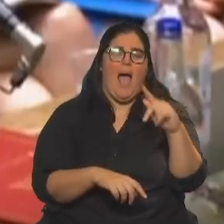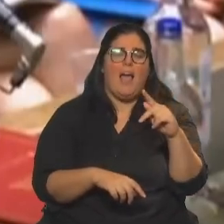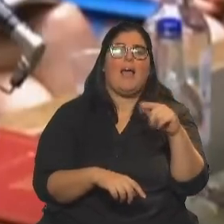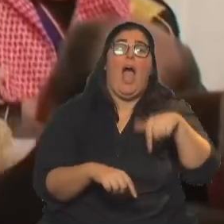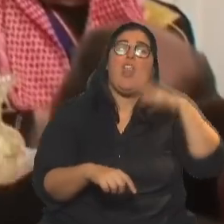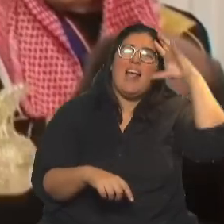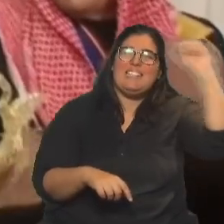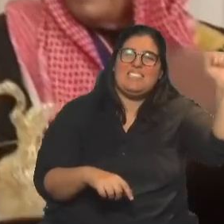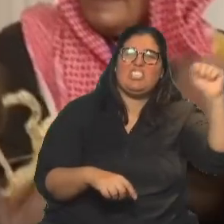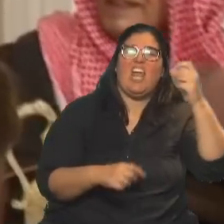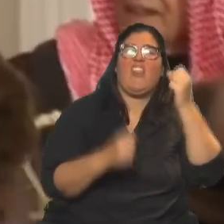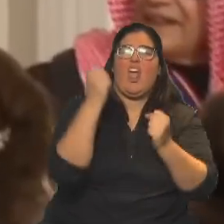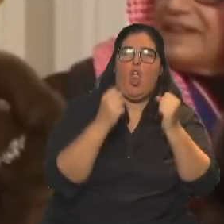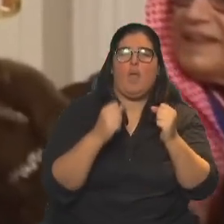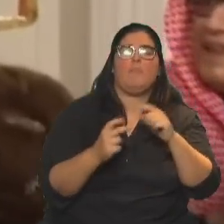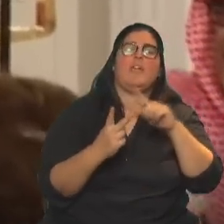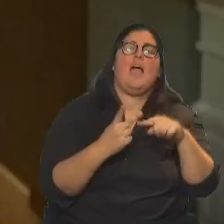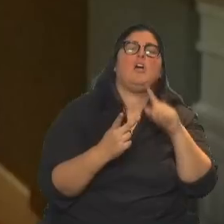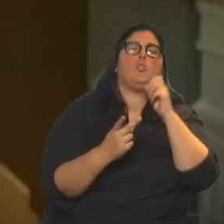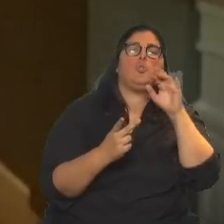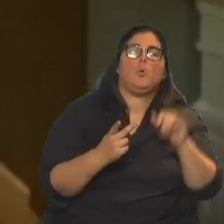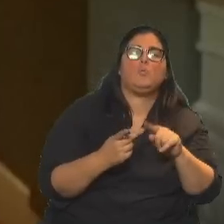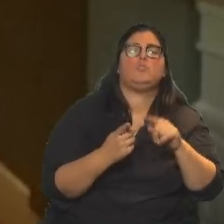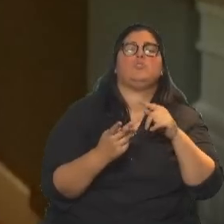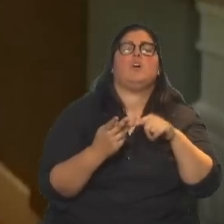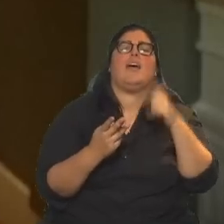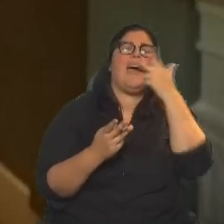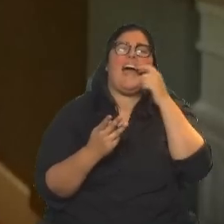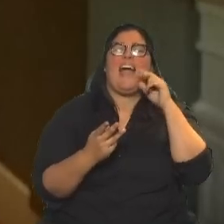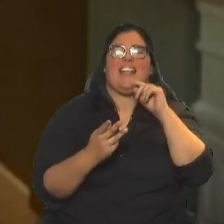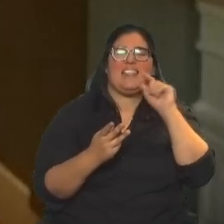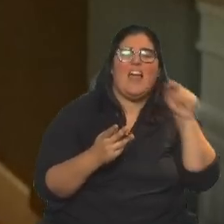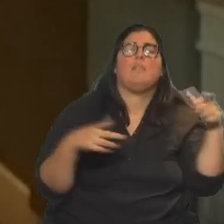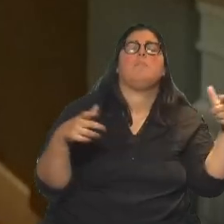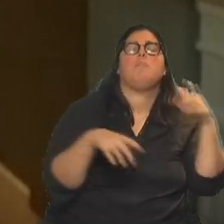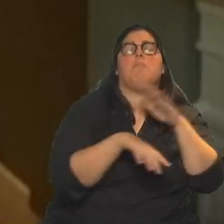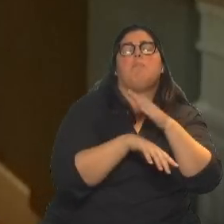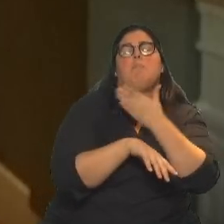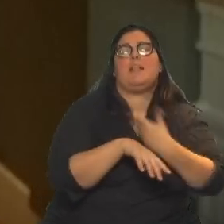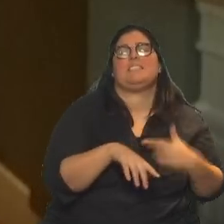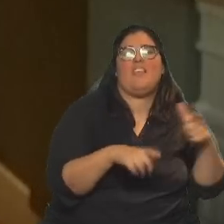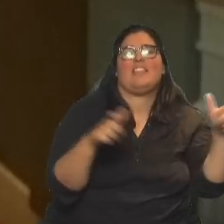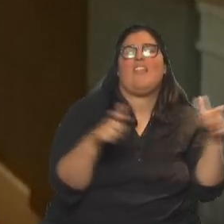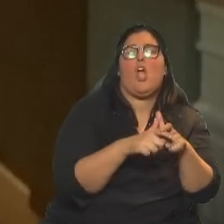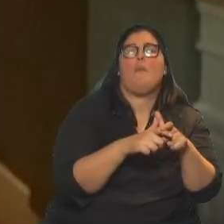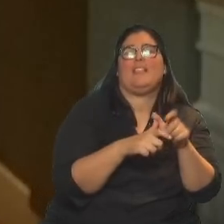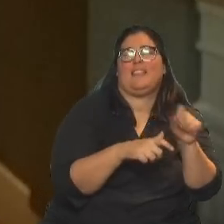de Hacienda, y la canciller Liz Truss, y Tom Tagenhat, presidente del Comité de Relaciones Exteriores de la Cámara de los